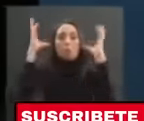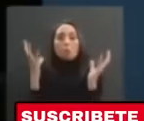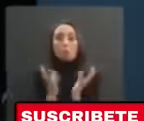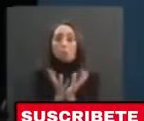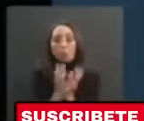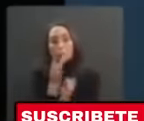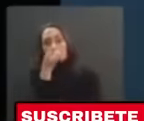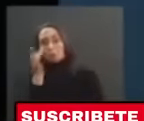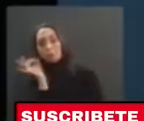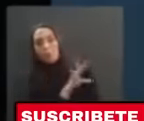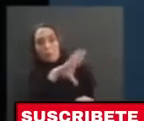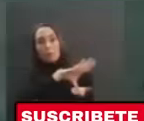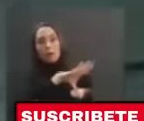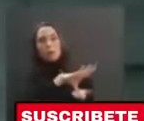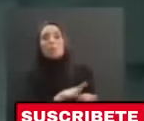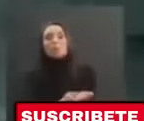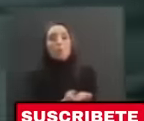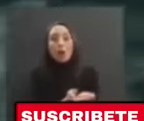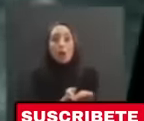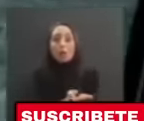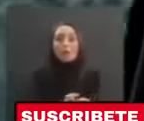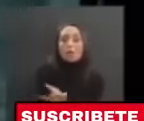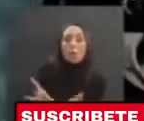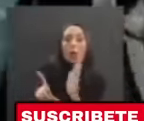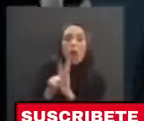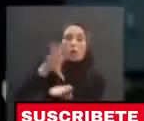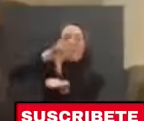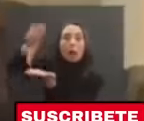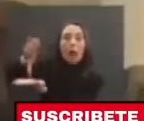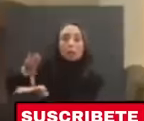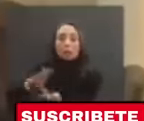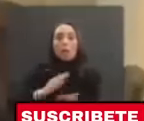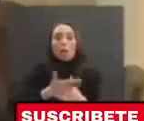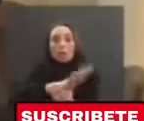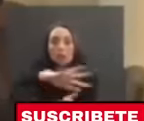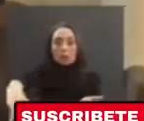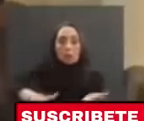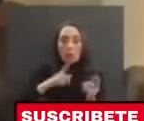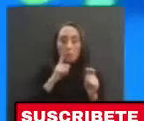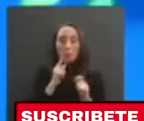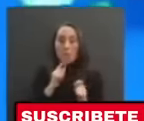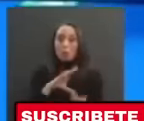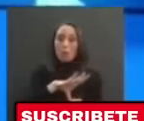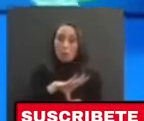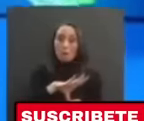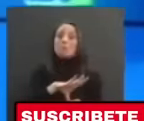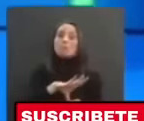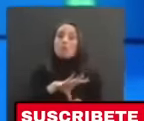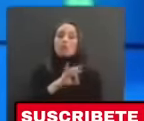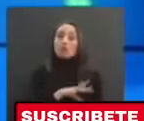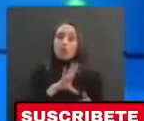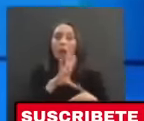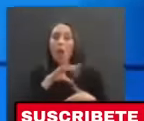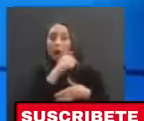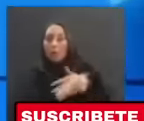un desprestigio por su pesca ilegal. Su amenaza para nuestro país y otros del continente es latente y por ello el trabajo